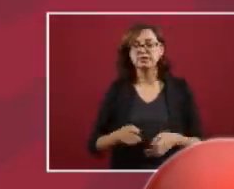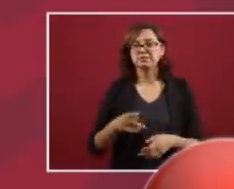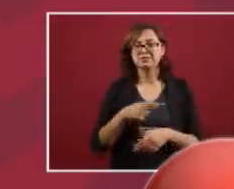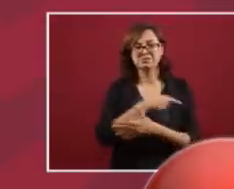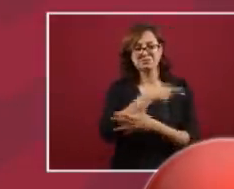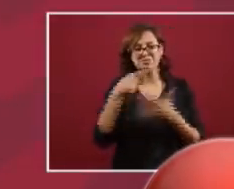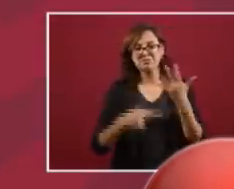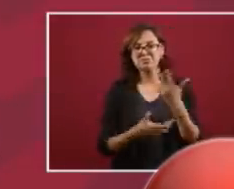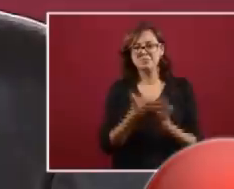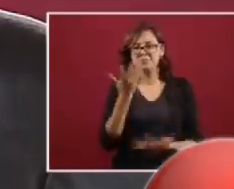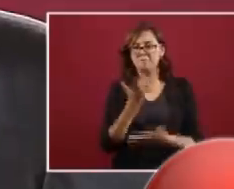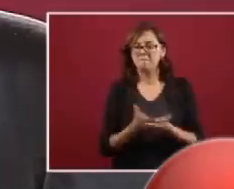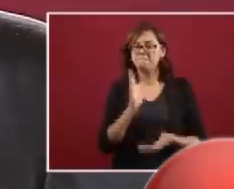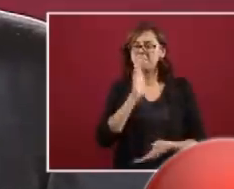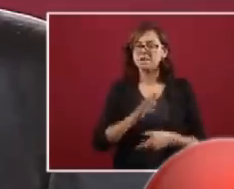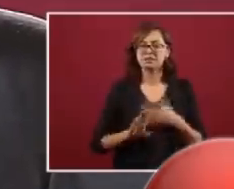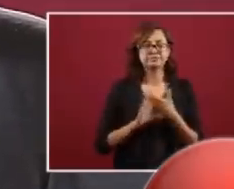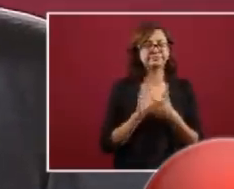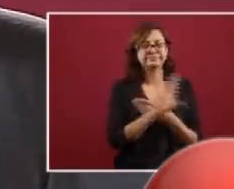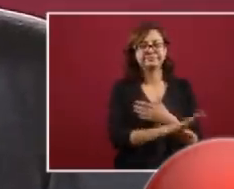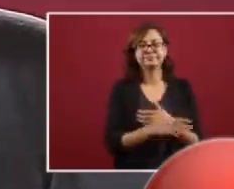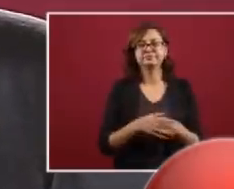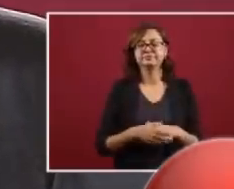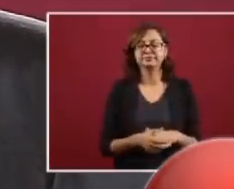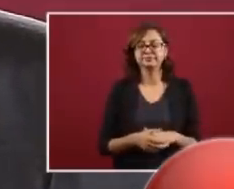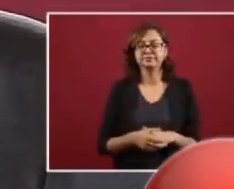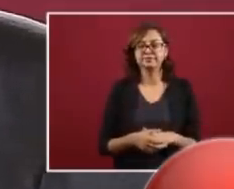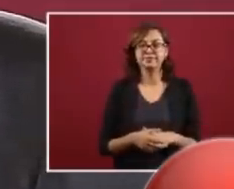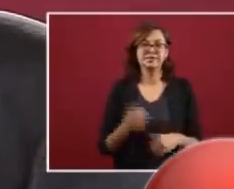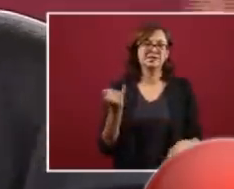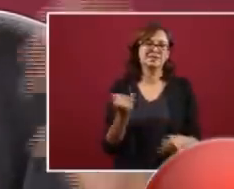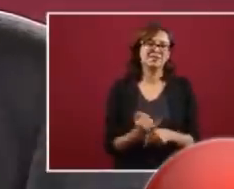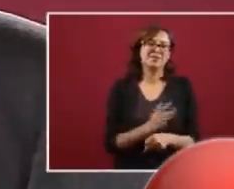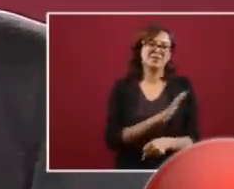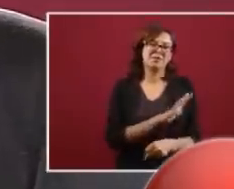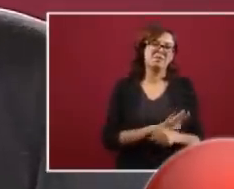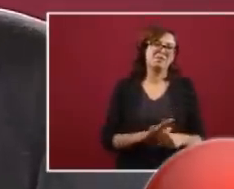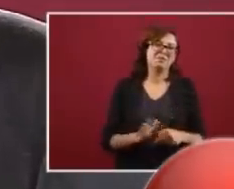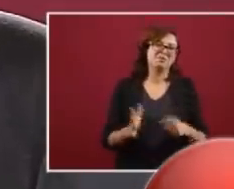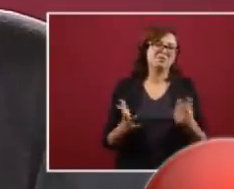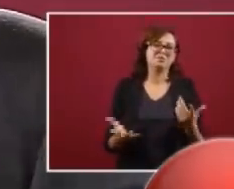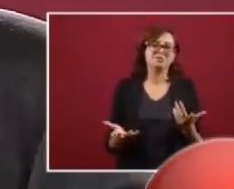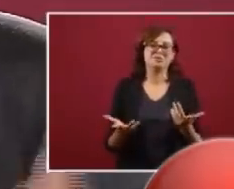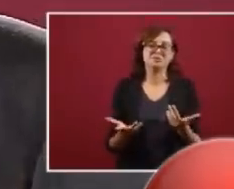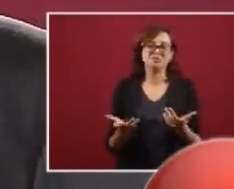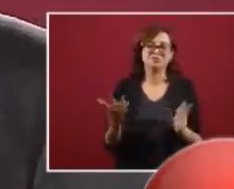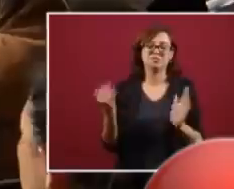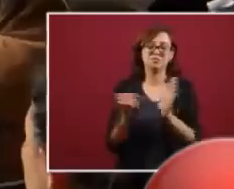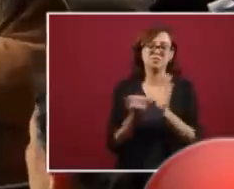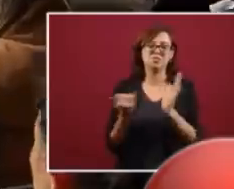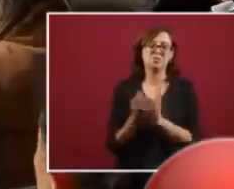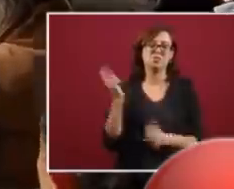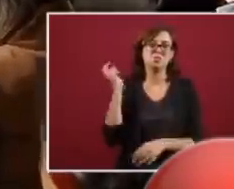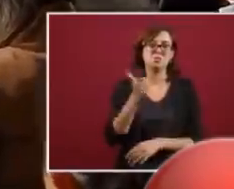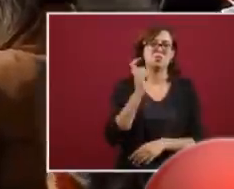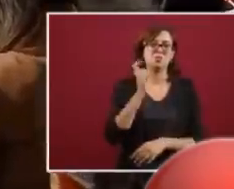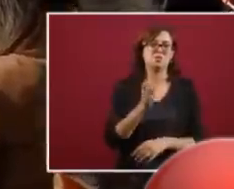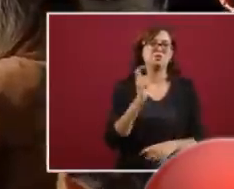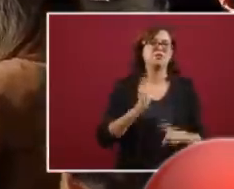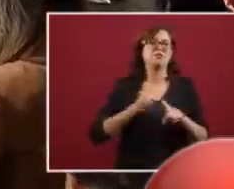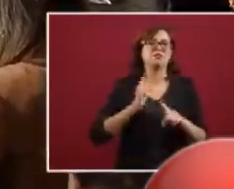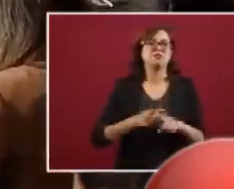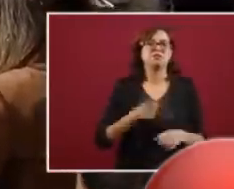prácticas, que no es posible que toda la carga en el pago de impuestos la lleven